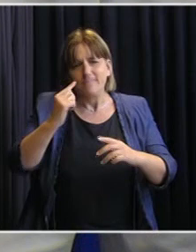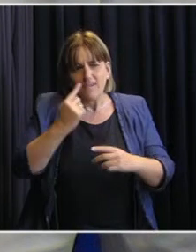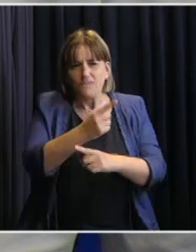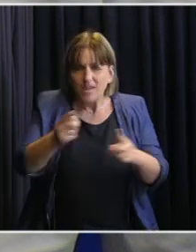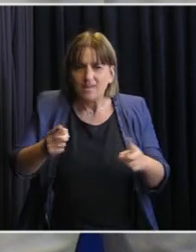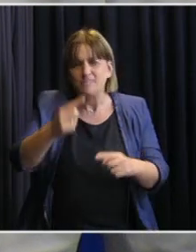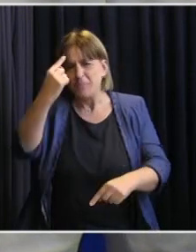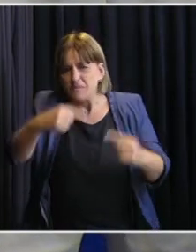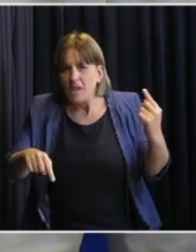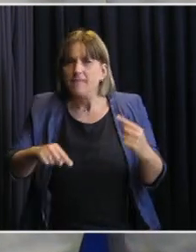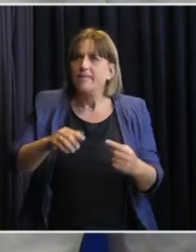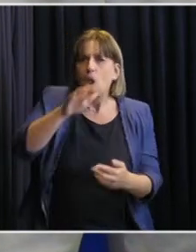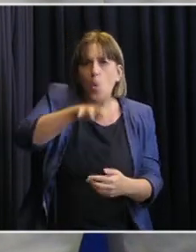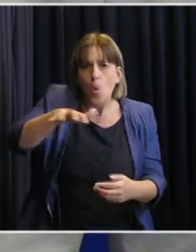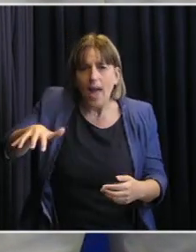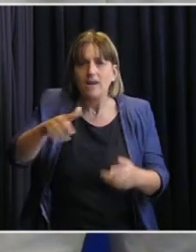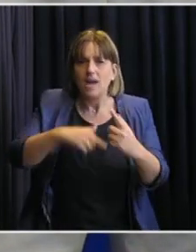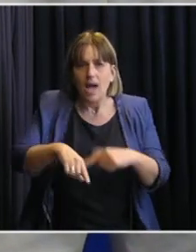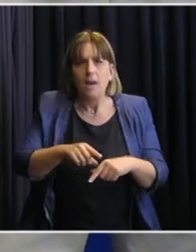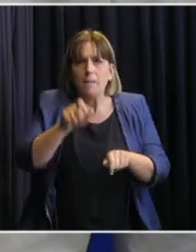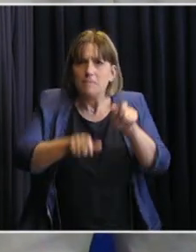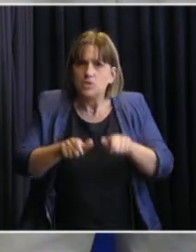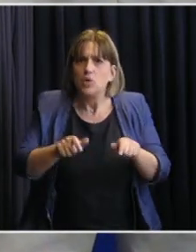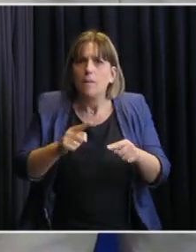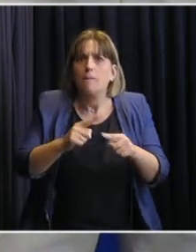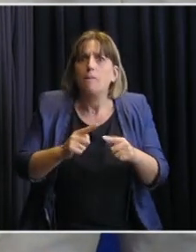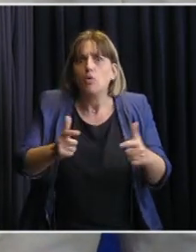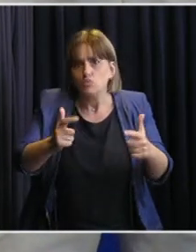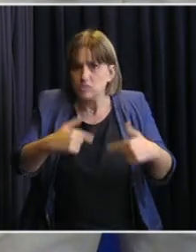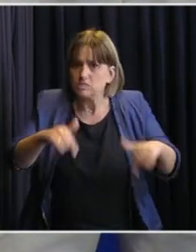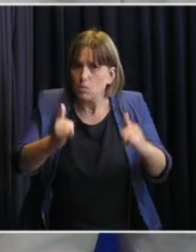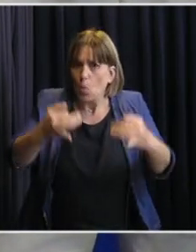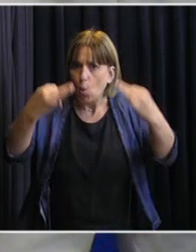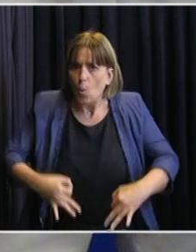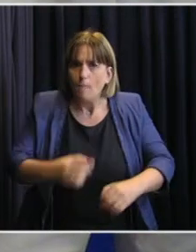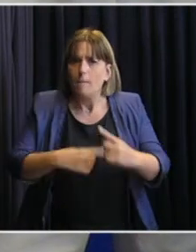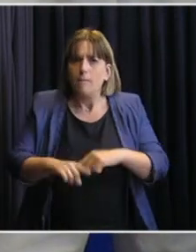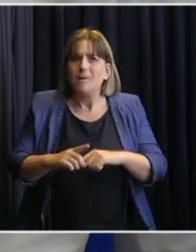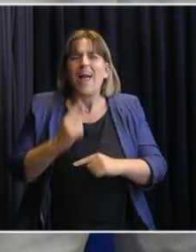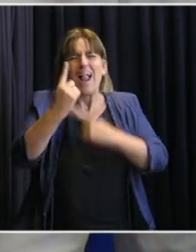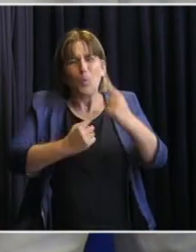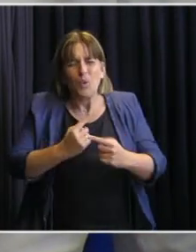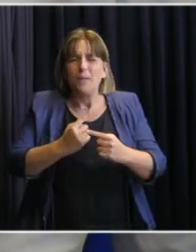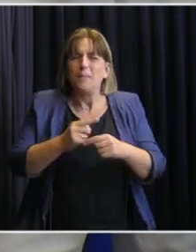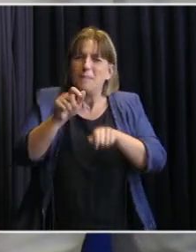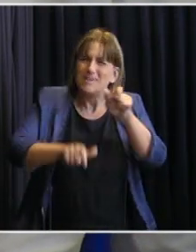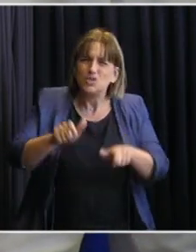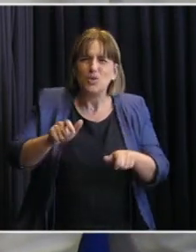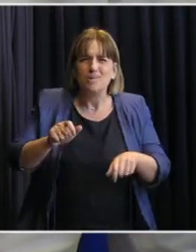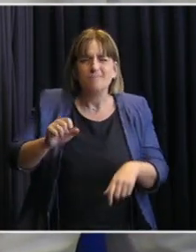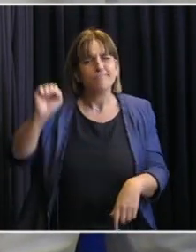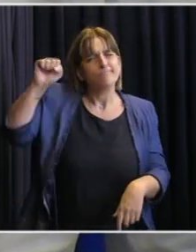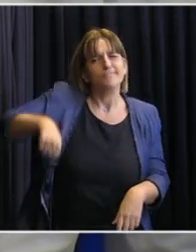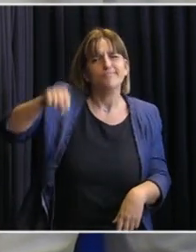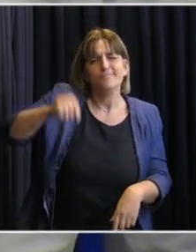manteniendo, han visto cómo la población ha cumplido con estas medidas de distanciamiento. Todavía es que la gente, que ha hecho caso